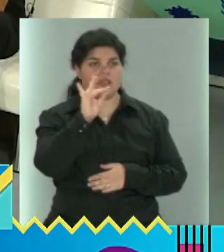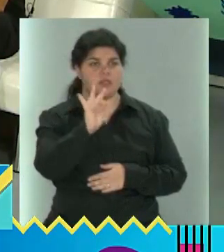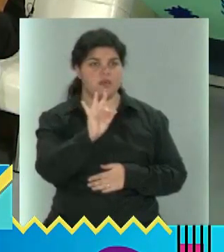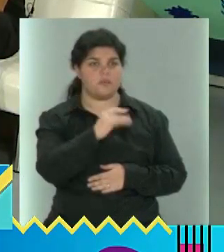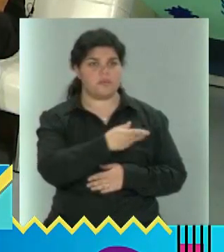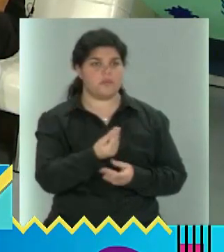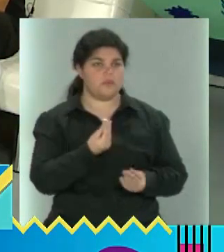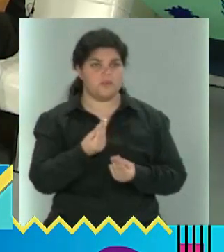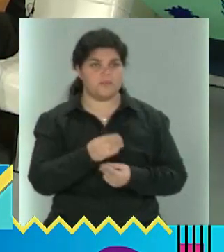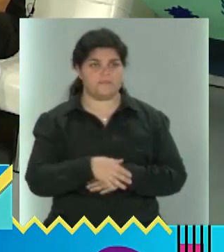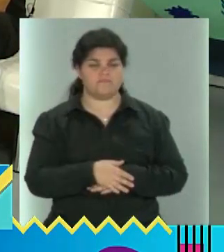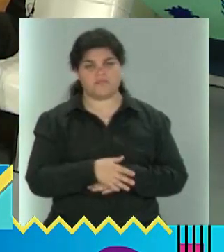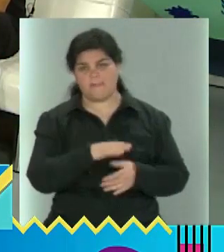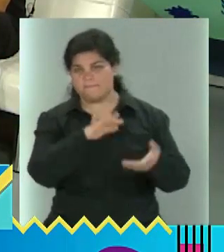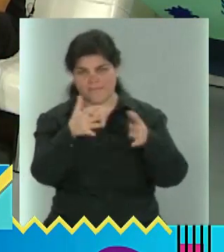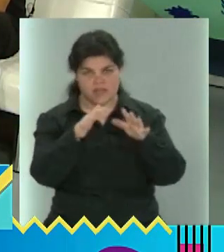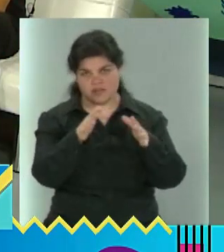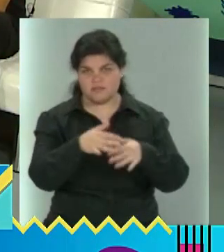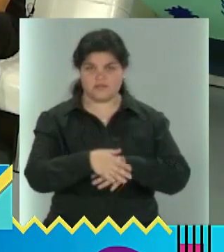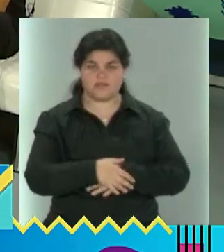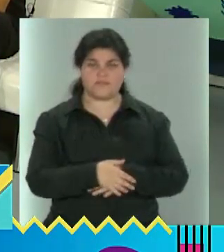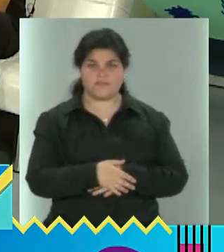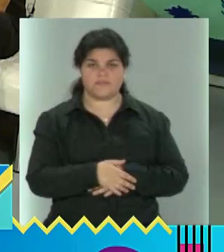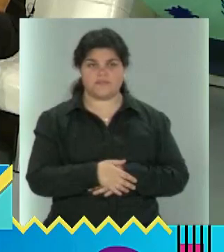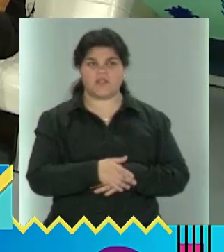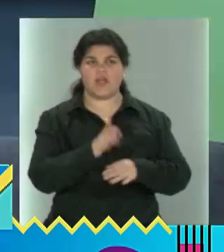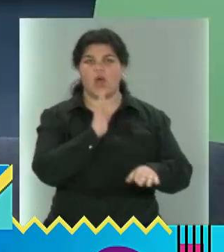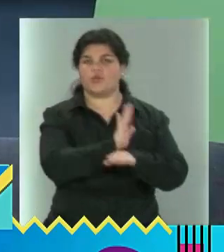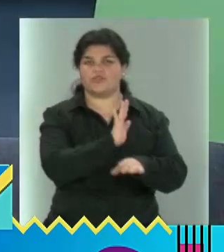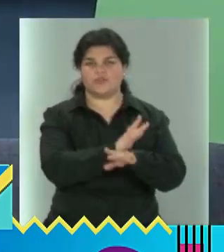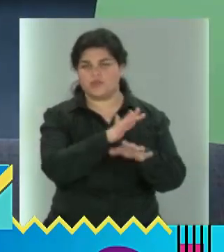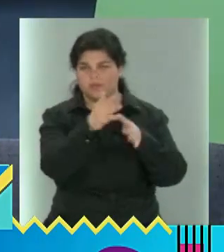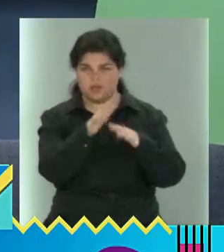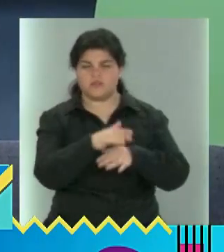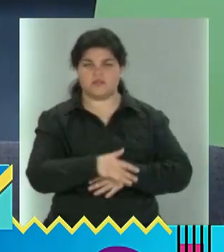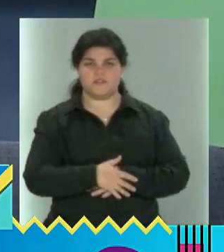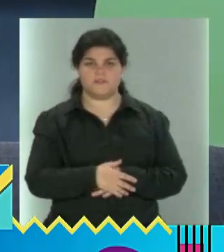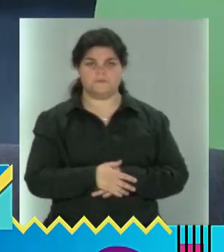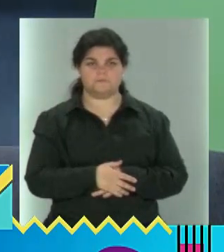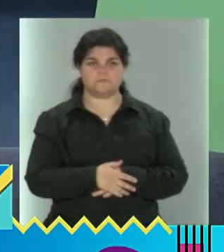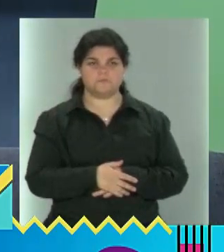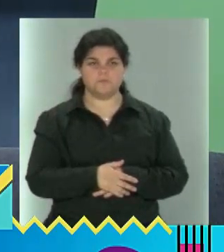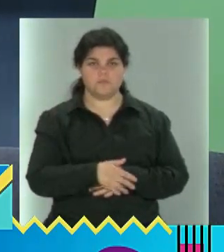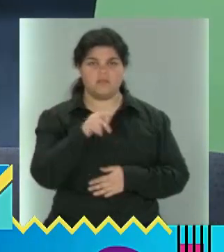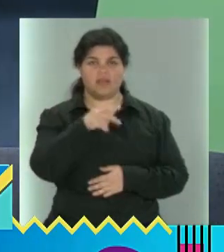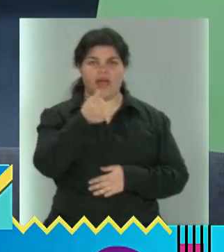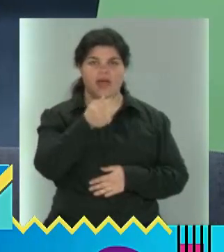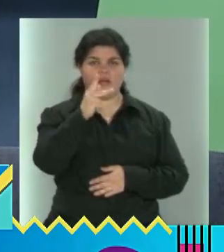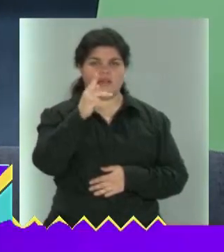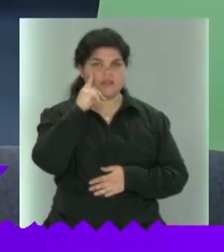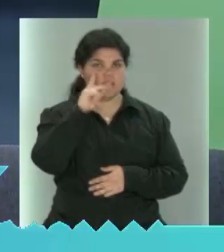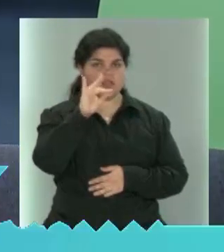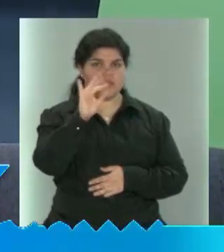es muy similar porque en los conceptos. El Aikido está considerado el arte de la paz.